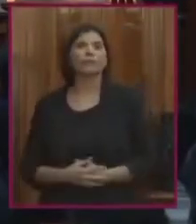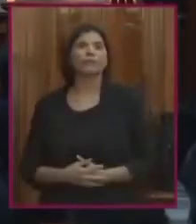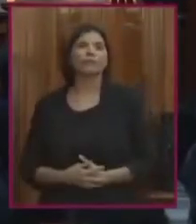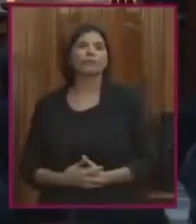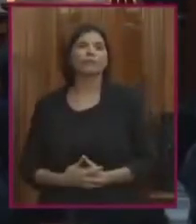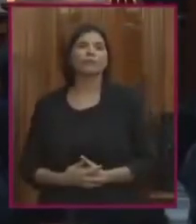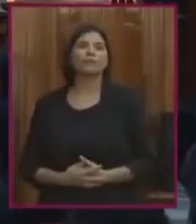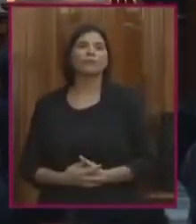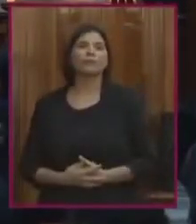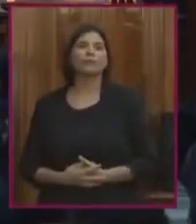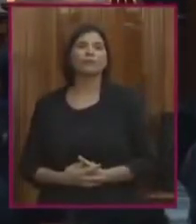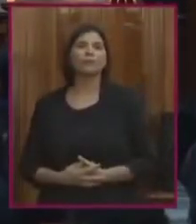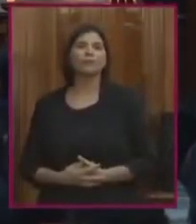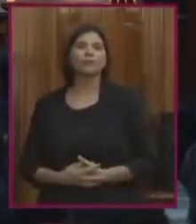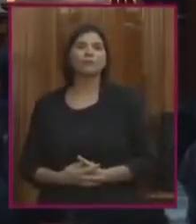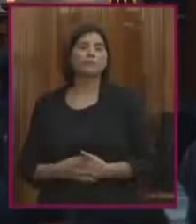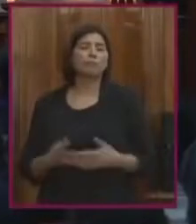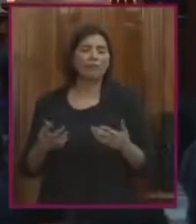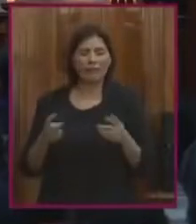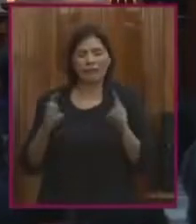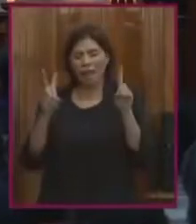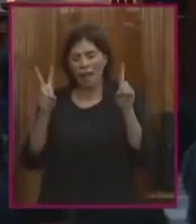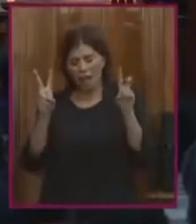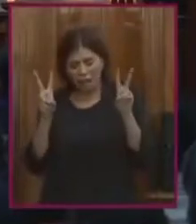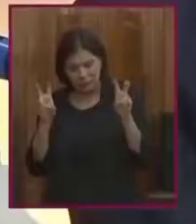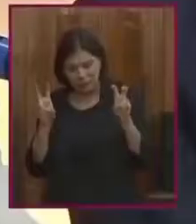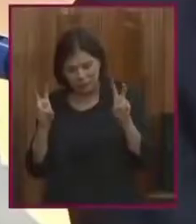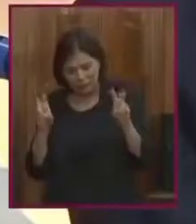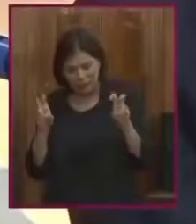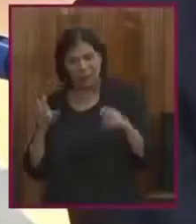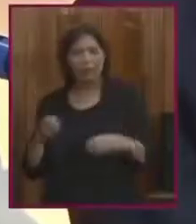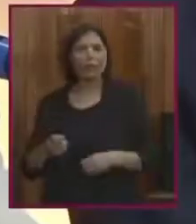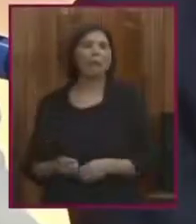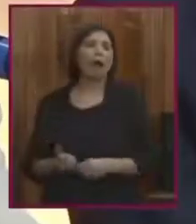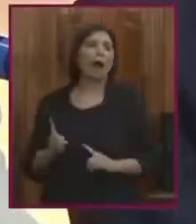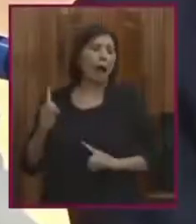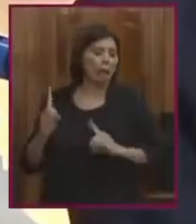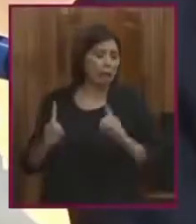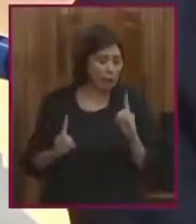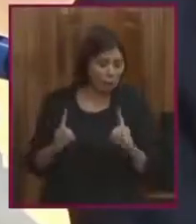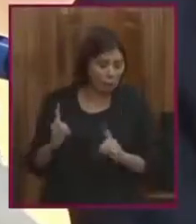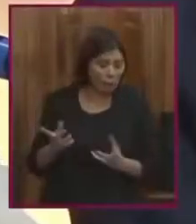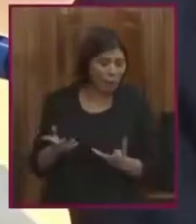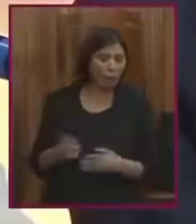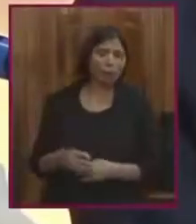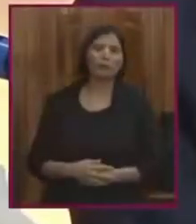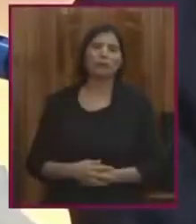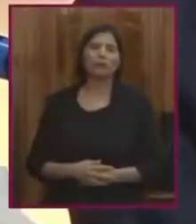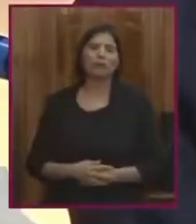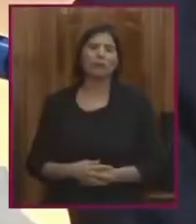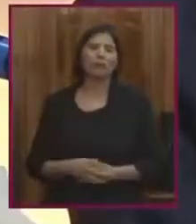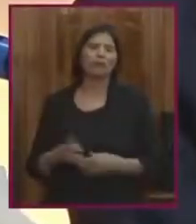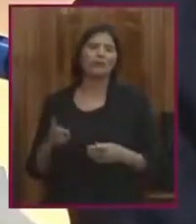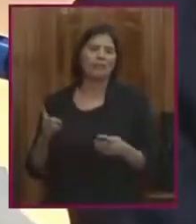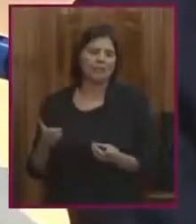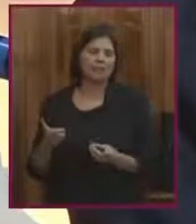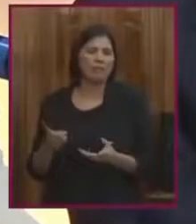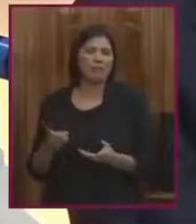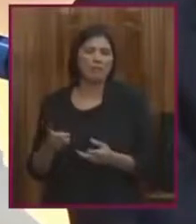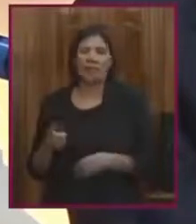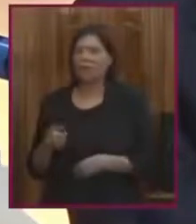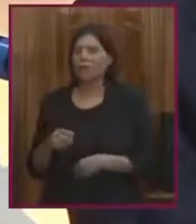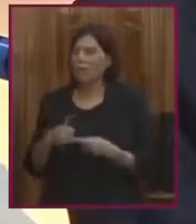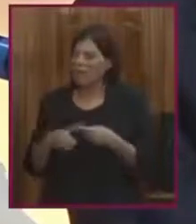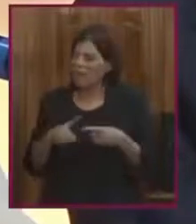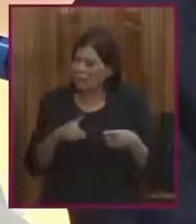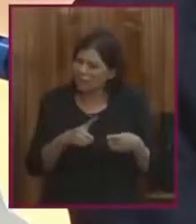con aspectos como educación física, eso, por formarse, y cuantas foros se